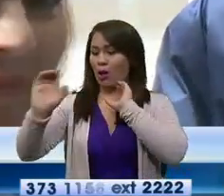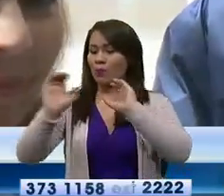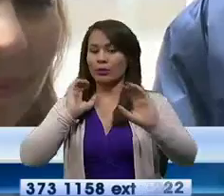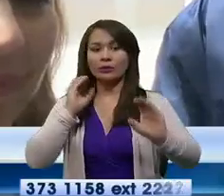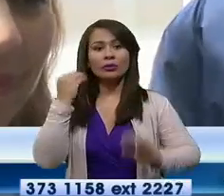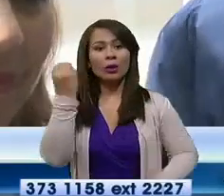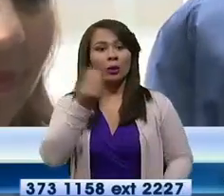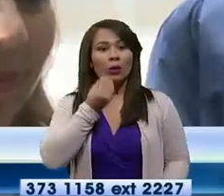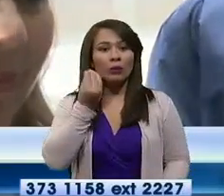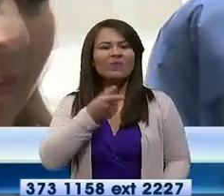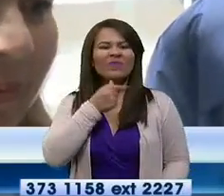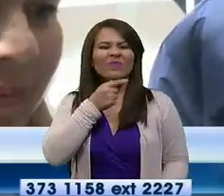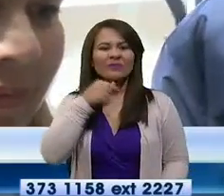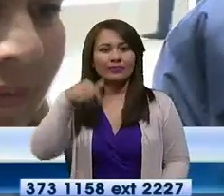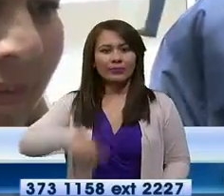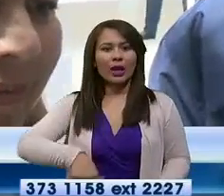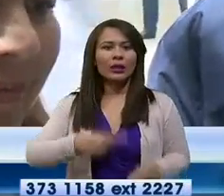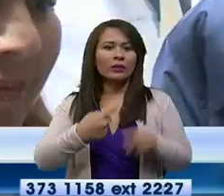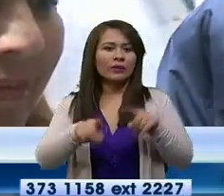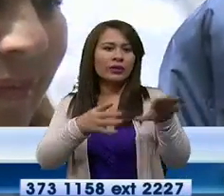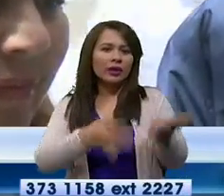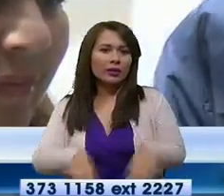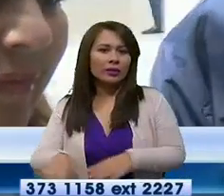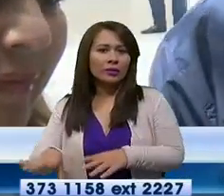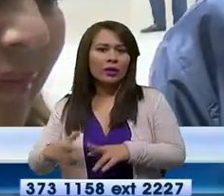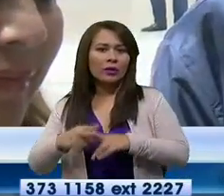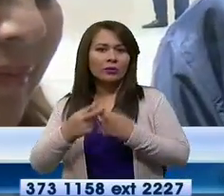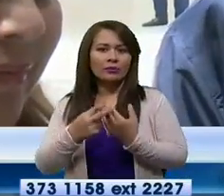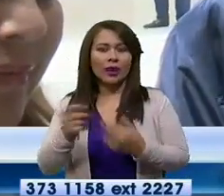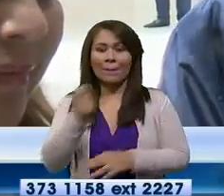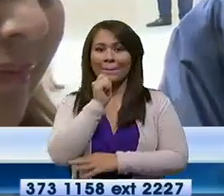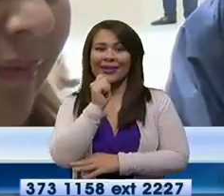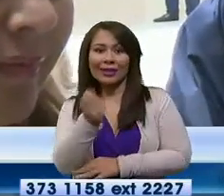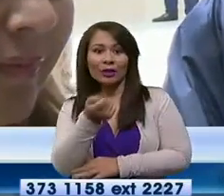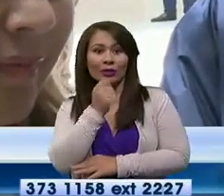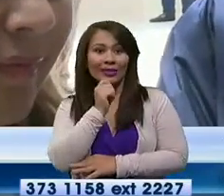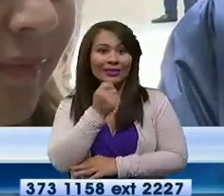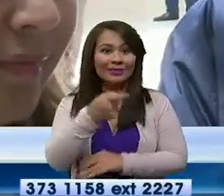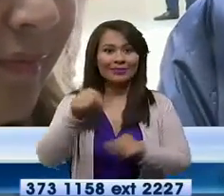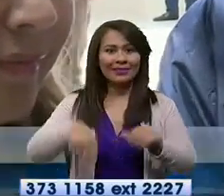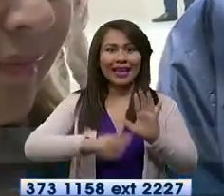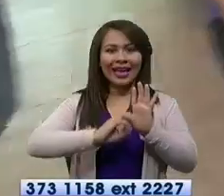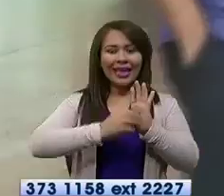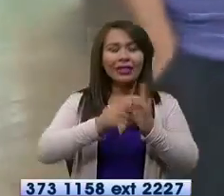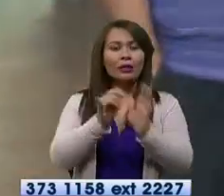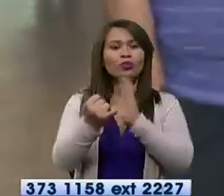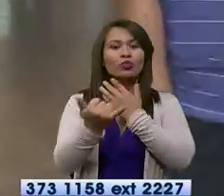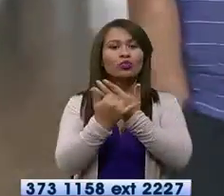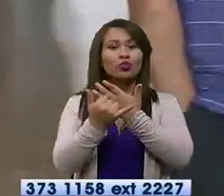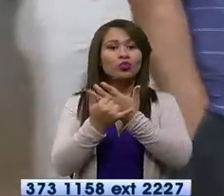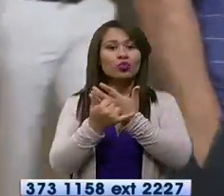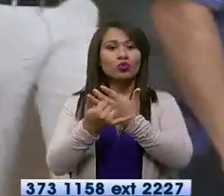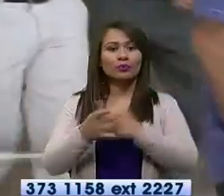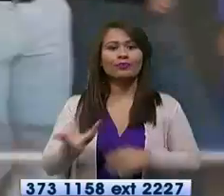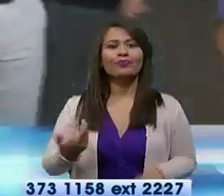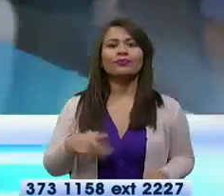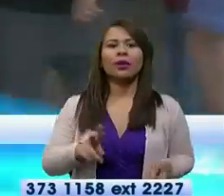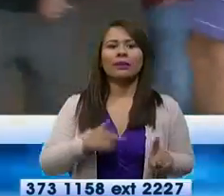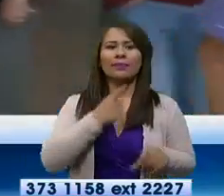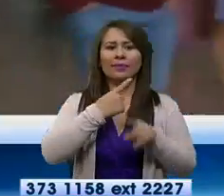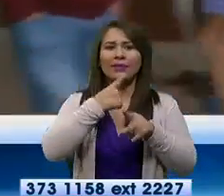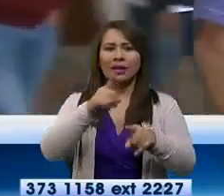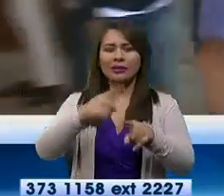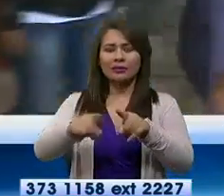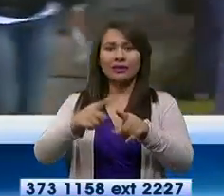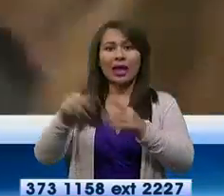que están emprendiendo actividades iniciales en el periodismo a través de este canal de YouTube. Además, en medio del apoyo de varios